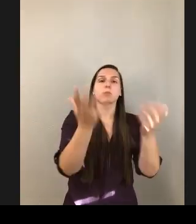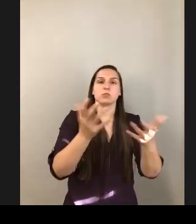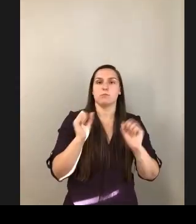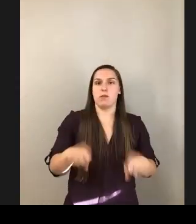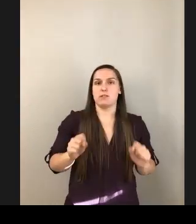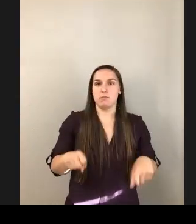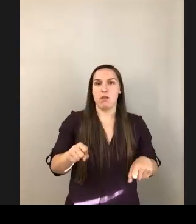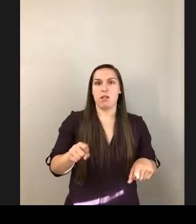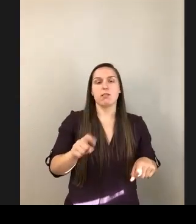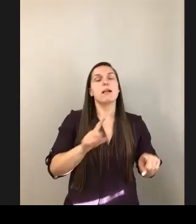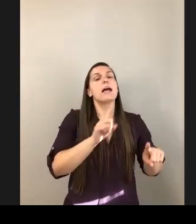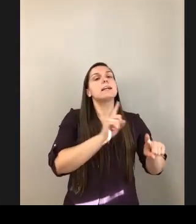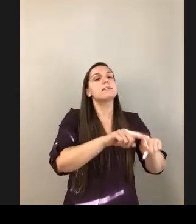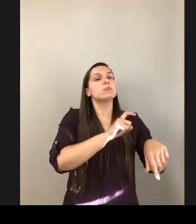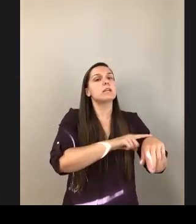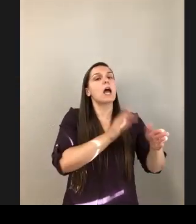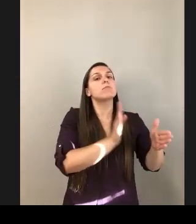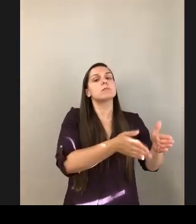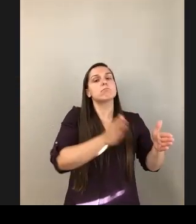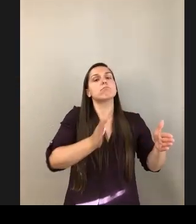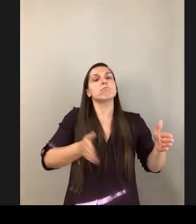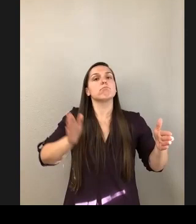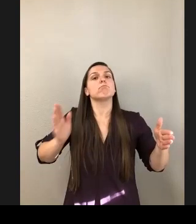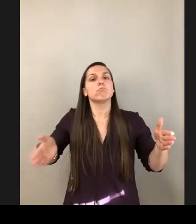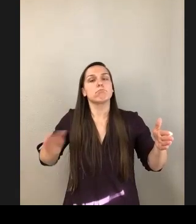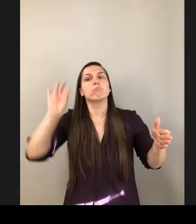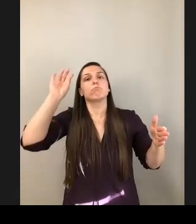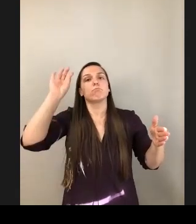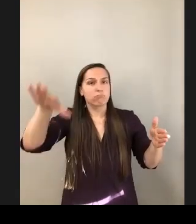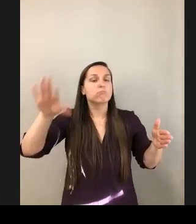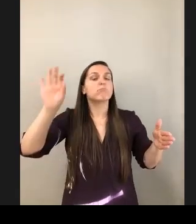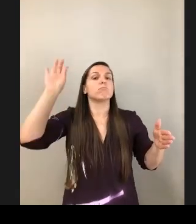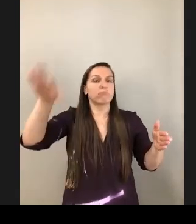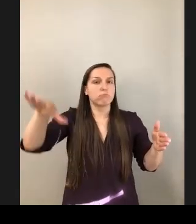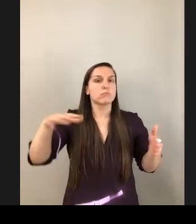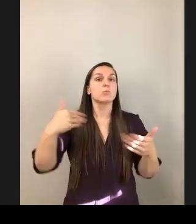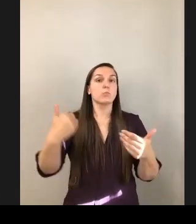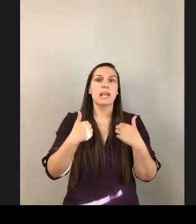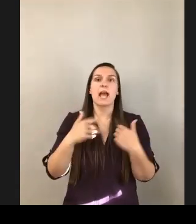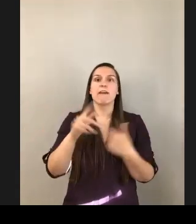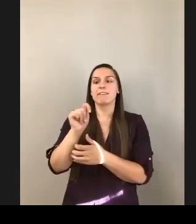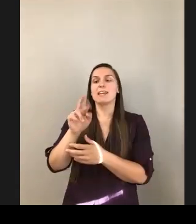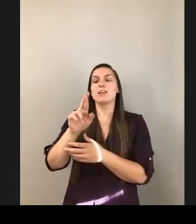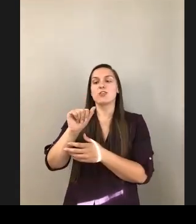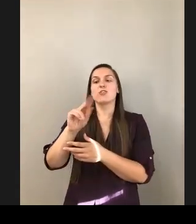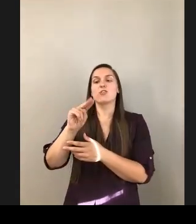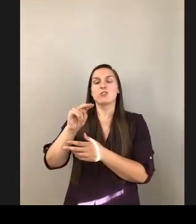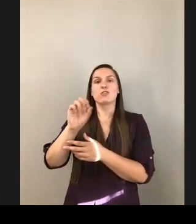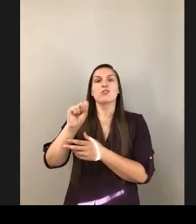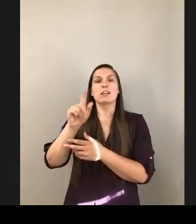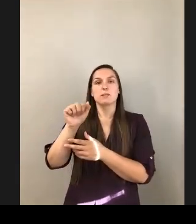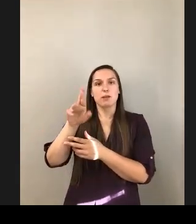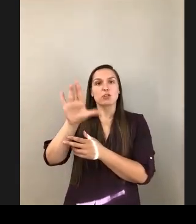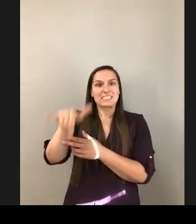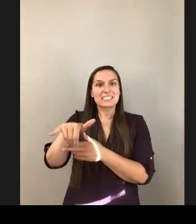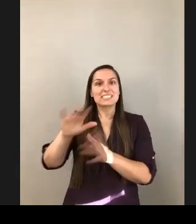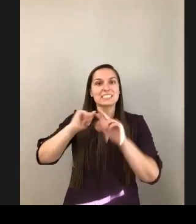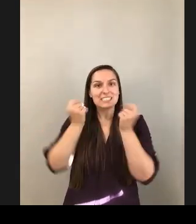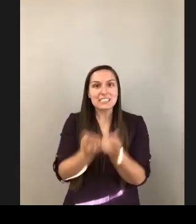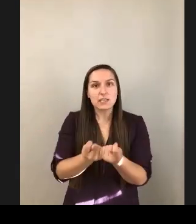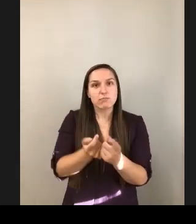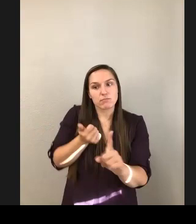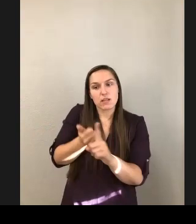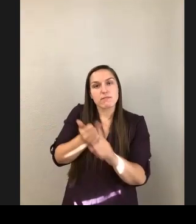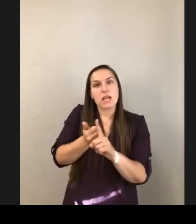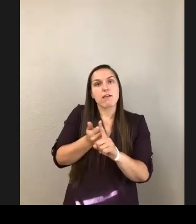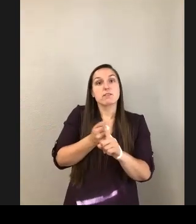al público lo más posible en diferentes puntos de tiempo. Tenemos un equipo de transparencia